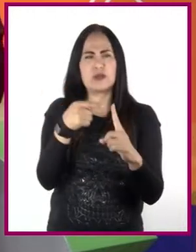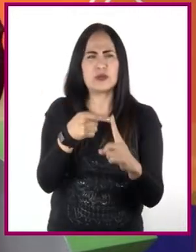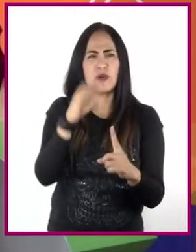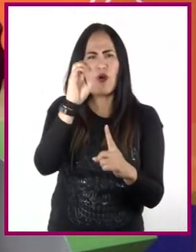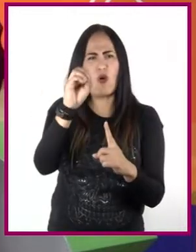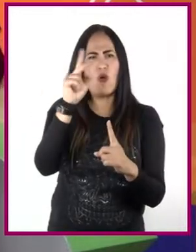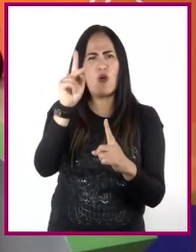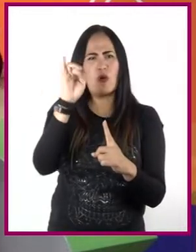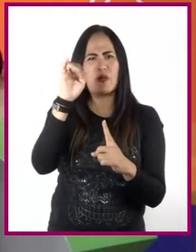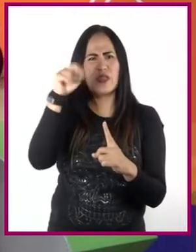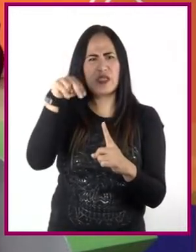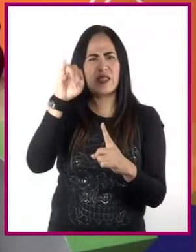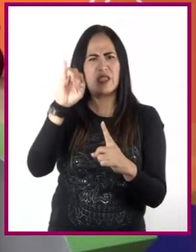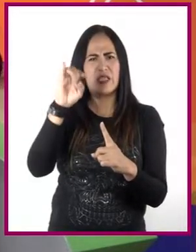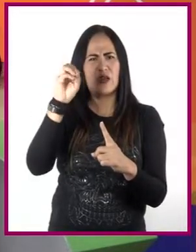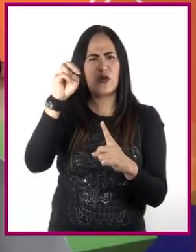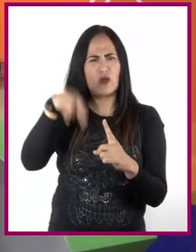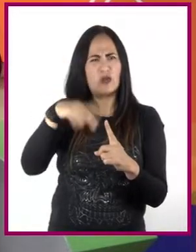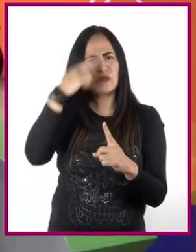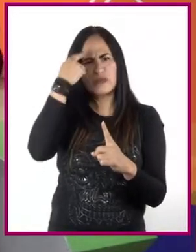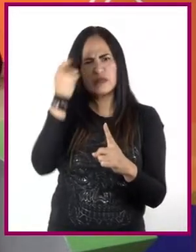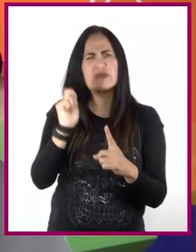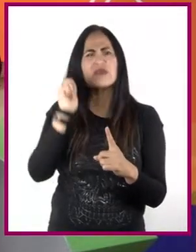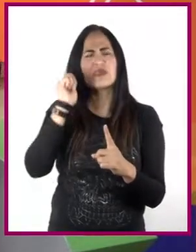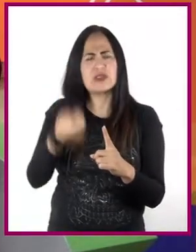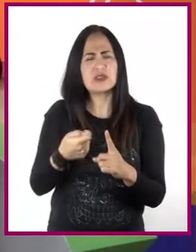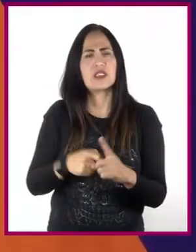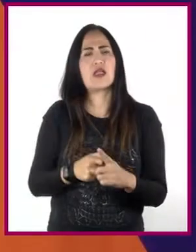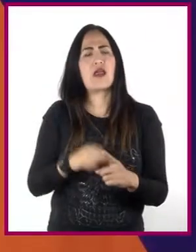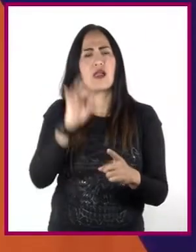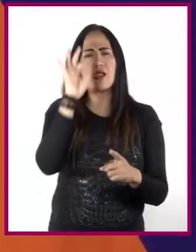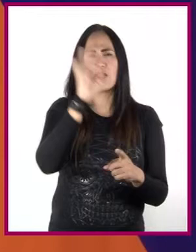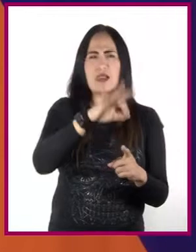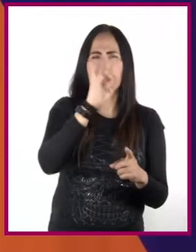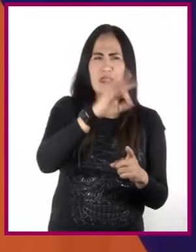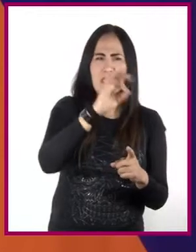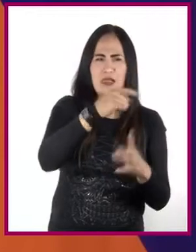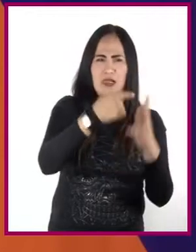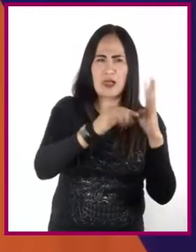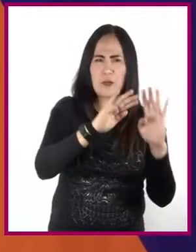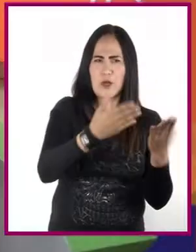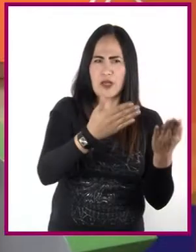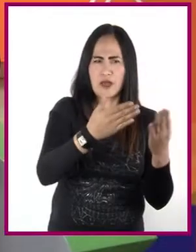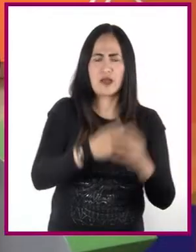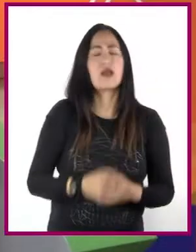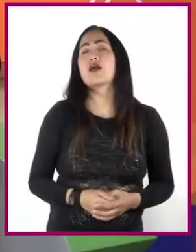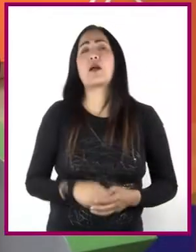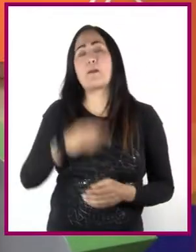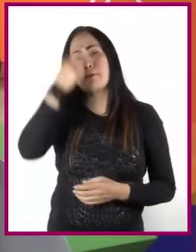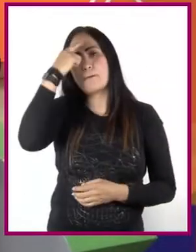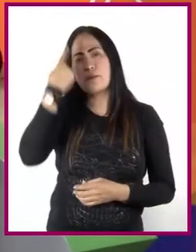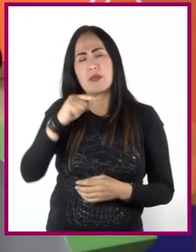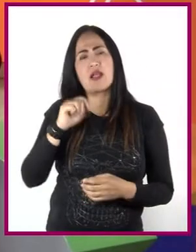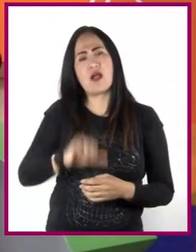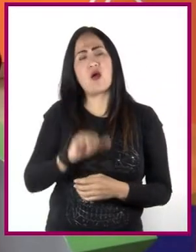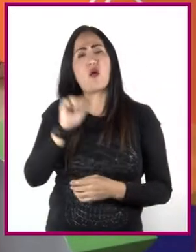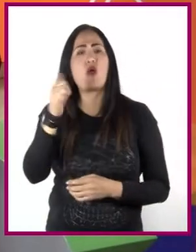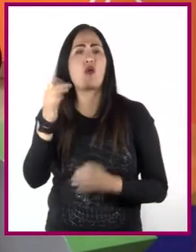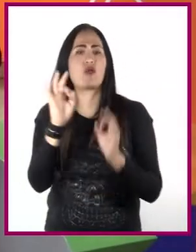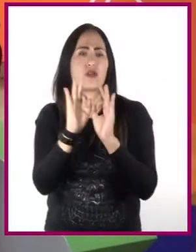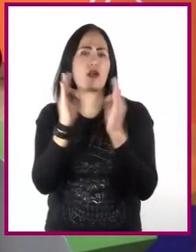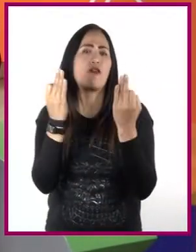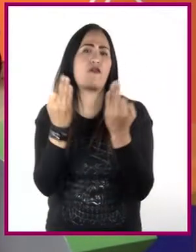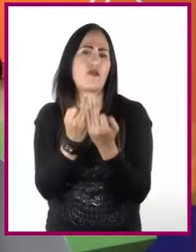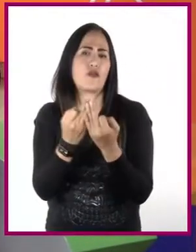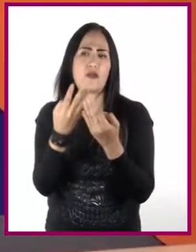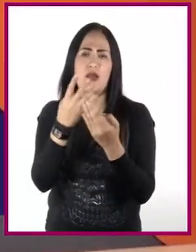opinión es persuadir y argumentar un punto de vista determinado para ofrecer una alternativa concreta como mejor